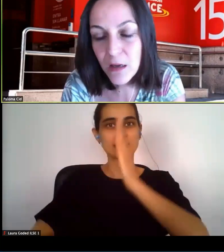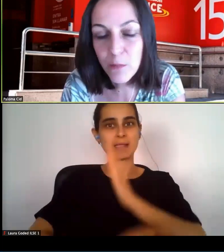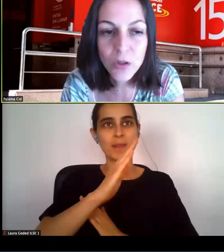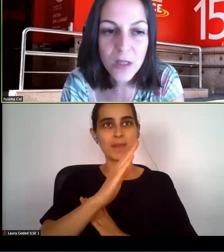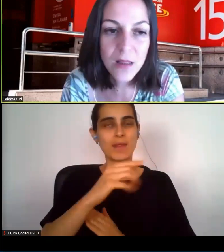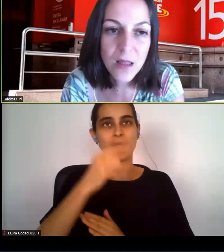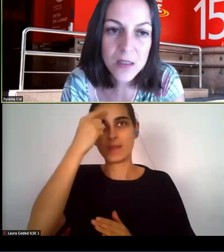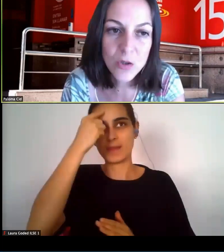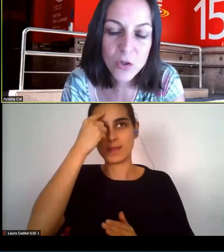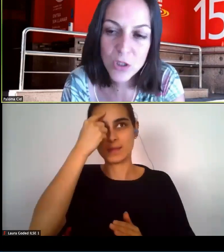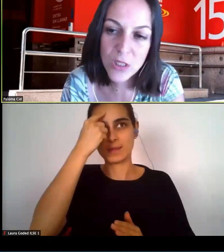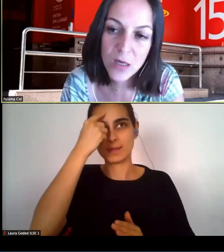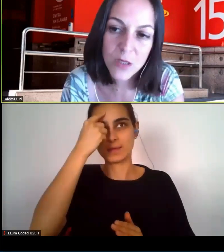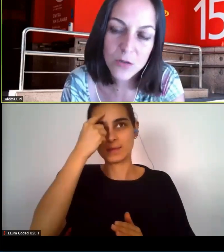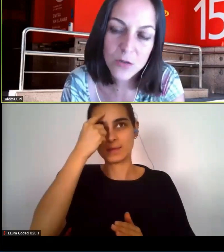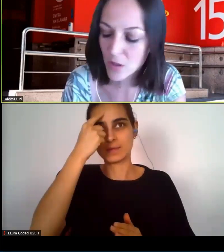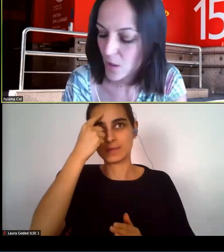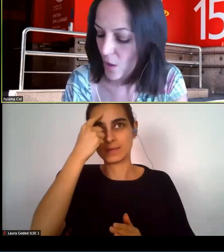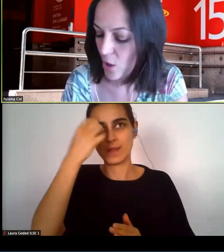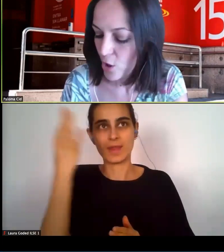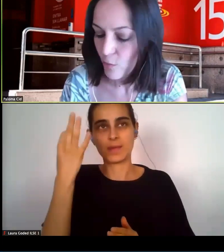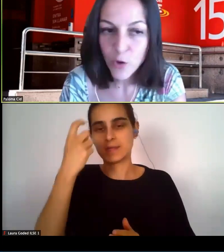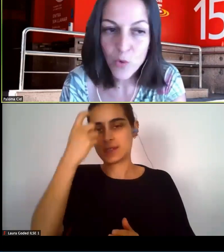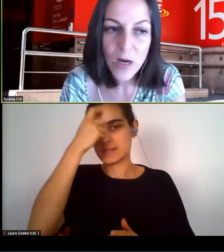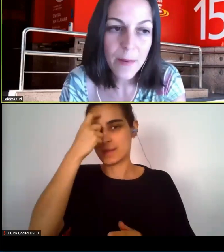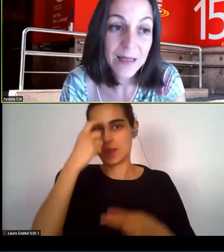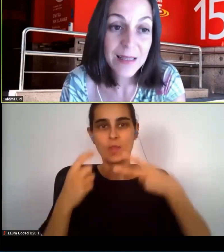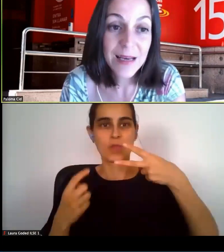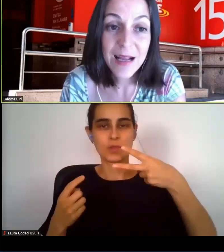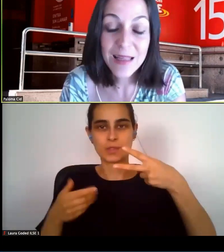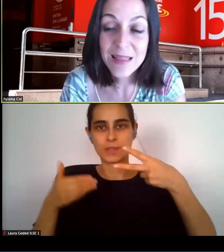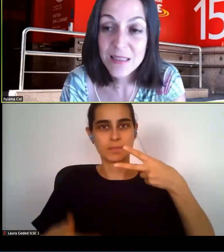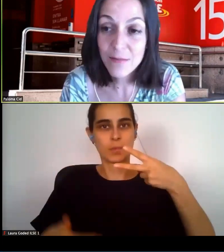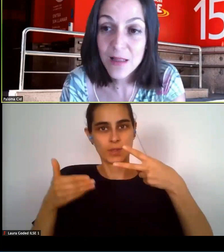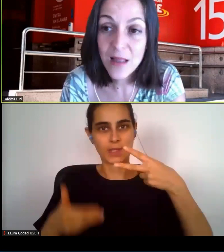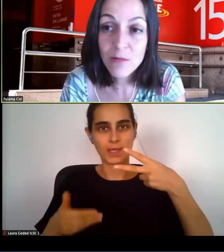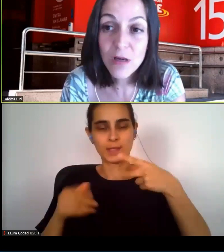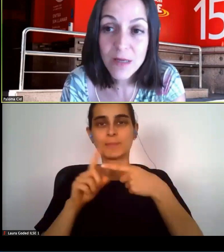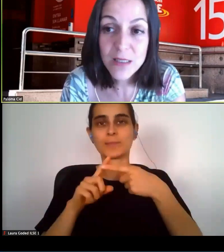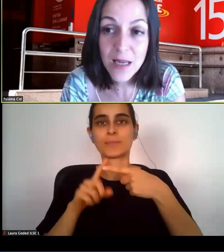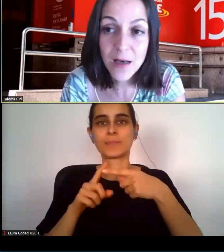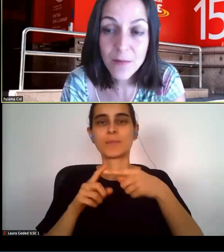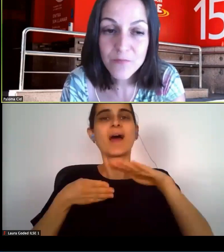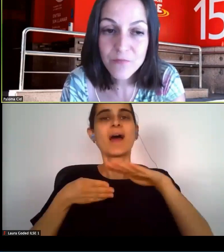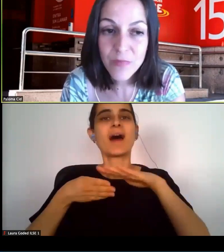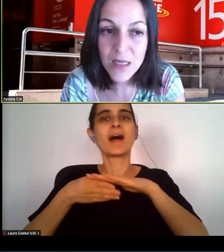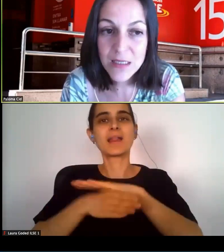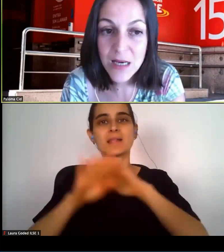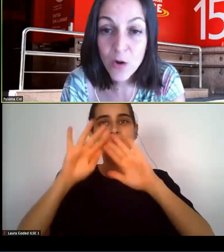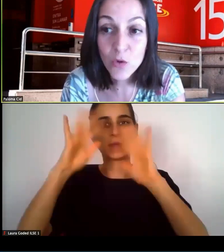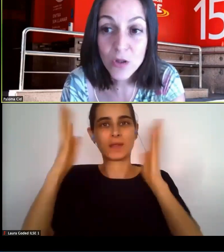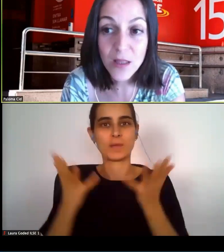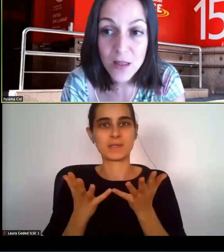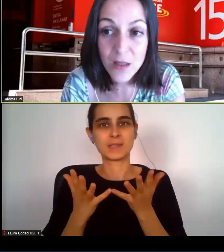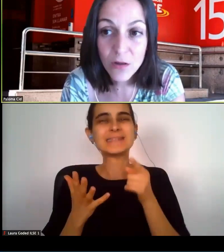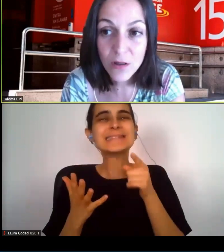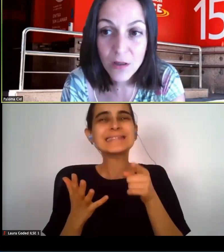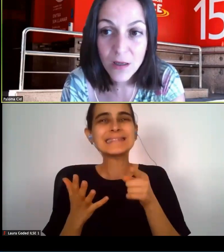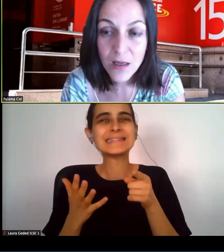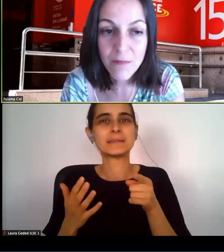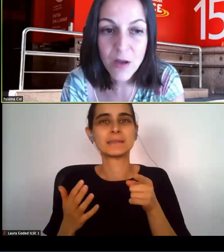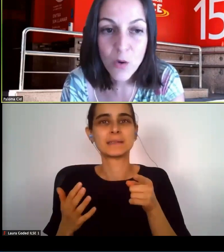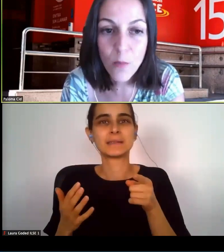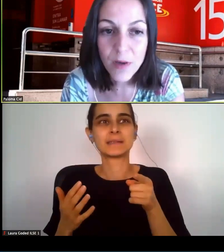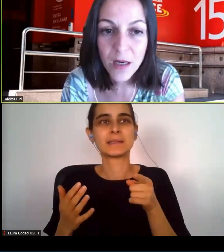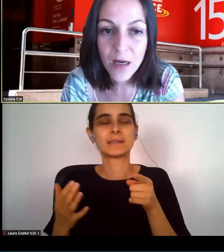la importancia de estos dos términos. Por una parte, la accesibilidad universal es la condición